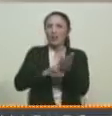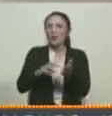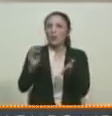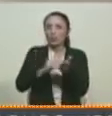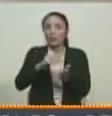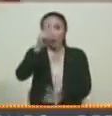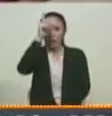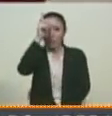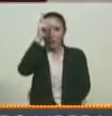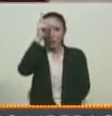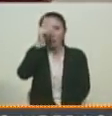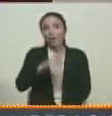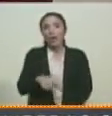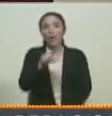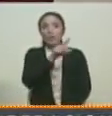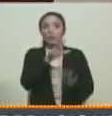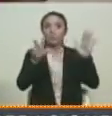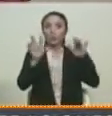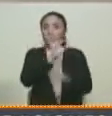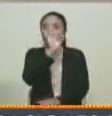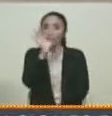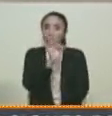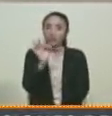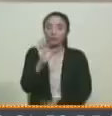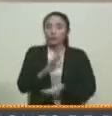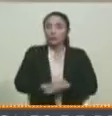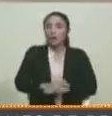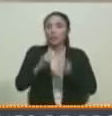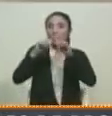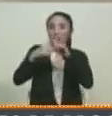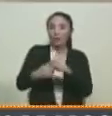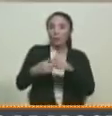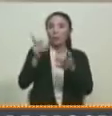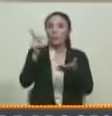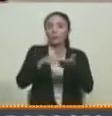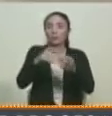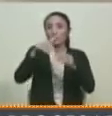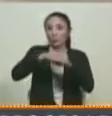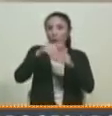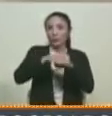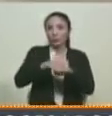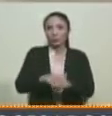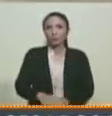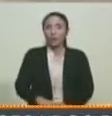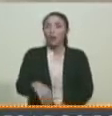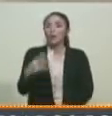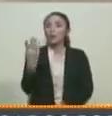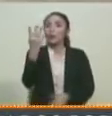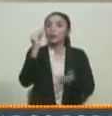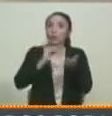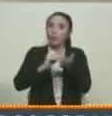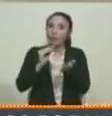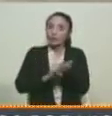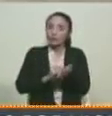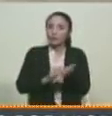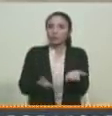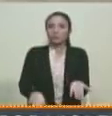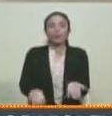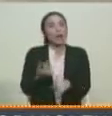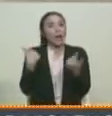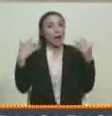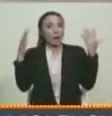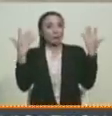Alemania con el 18% del registro electoral y la cuarta reelección, pero aplauden y